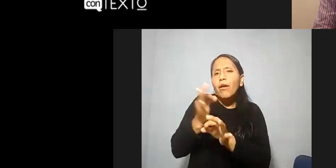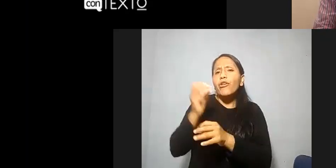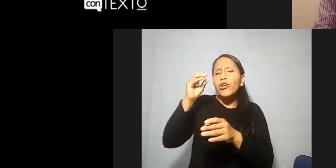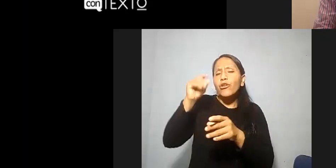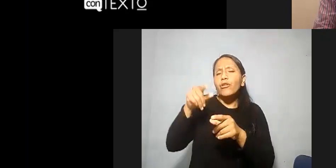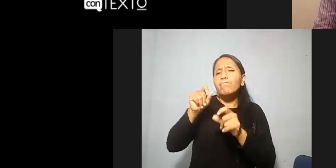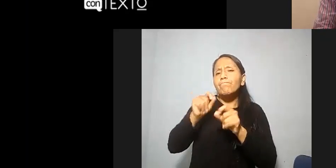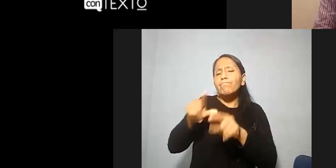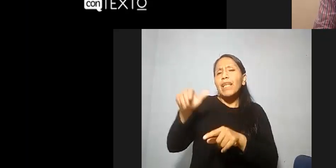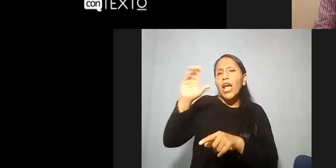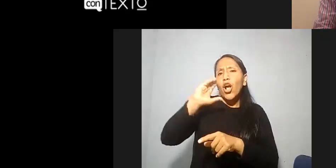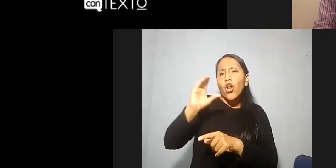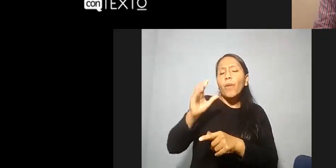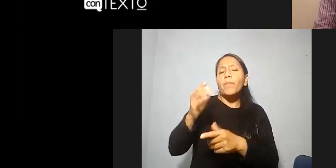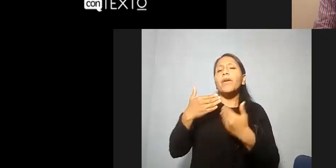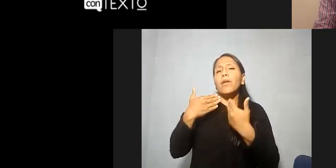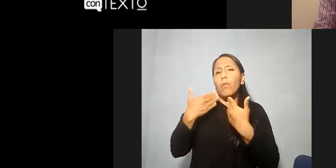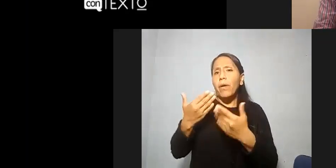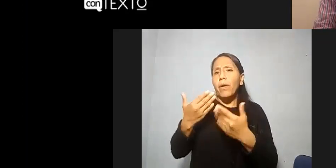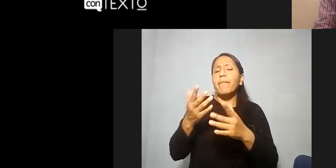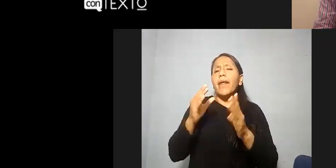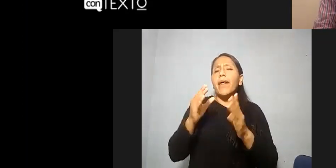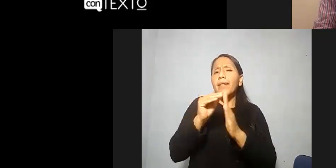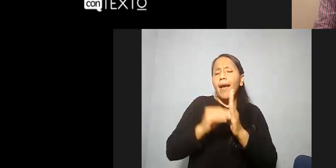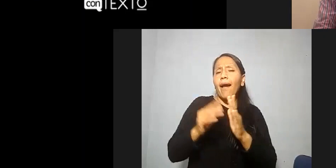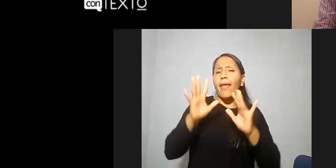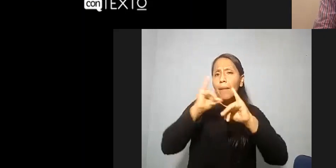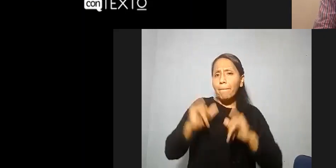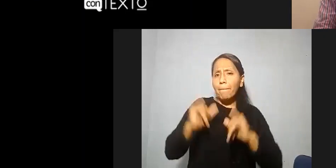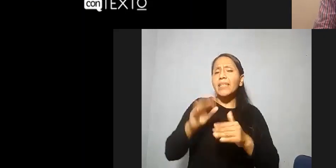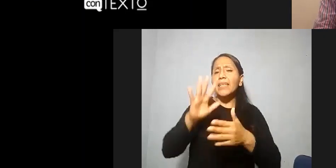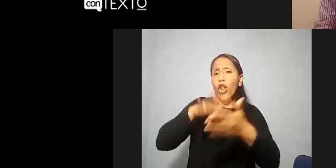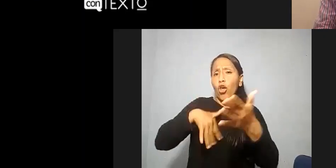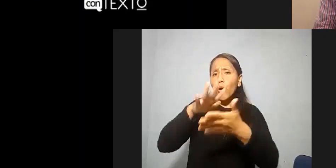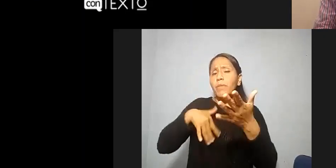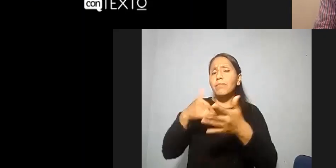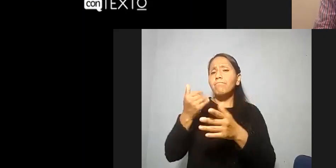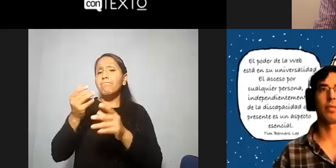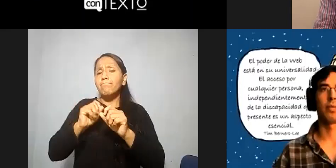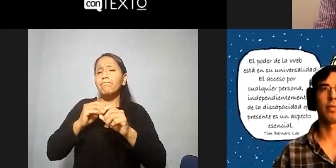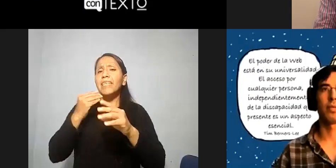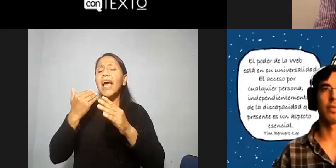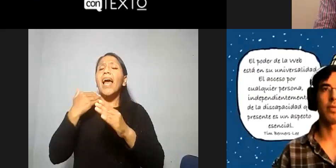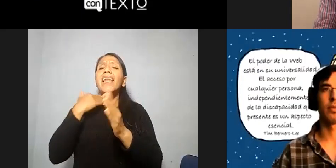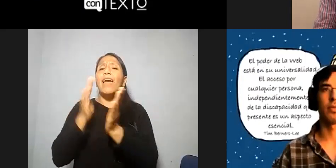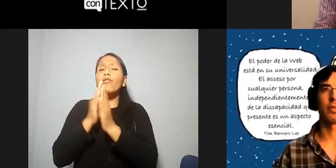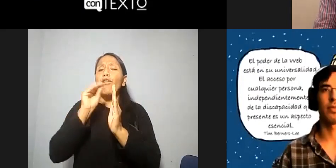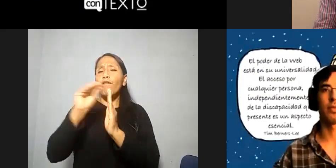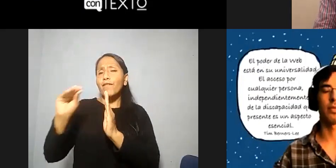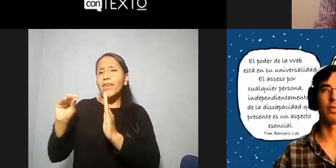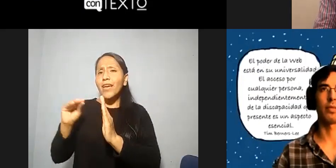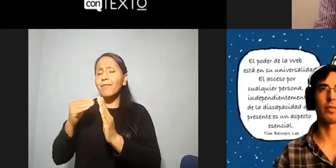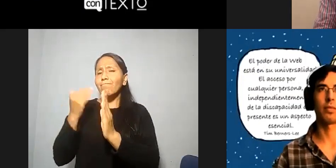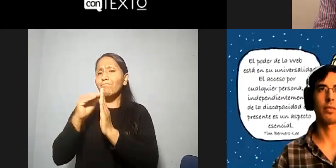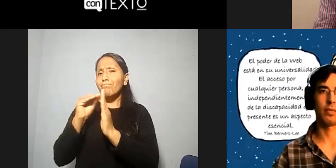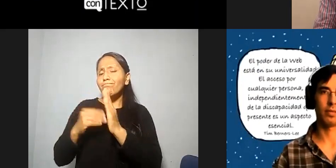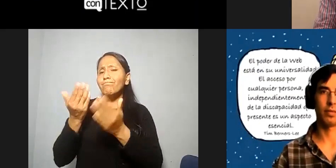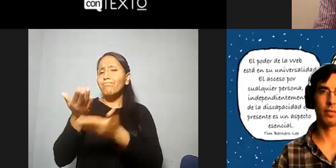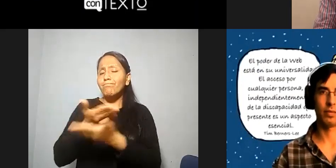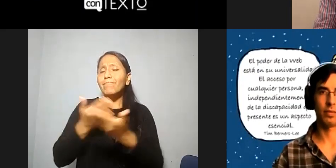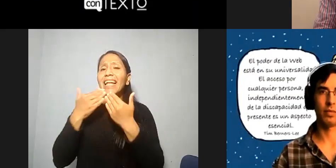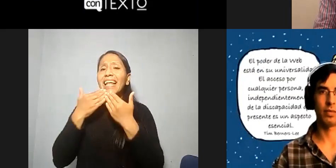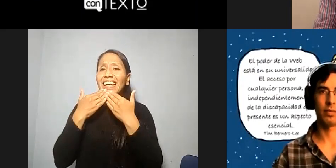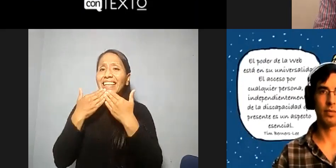lo pueden ver en nuestra agenda de paz y en los documentos que ya les he expuesto en la bibliografía que les compartí. Les agradezco mucho de